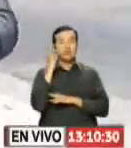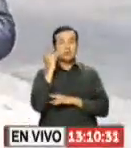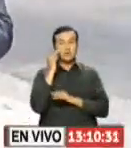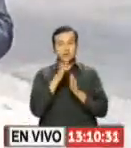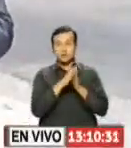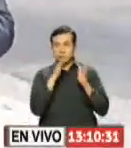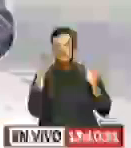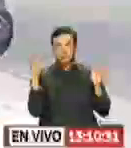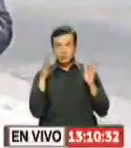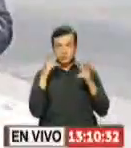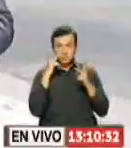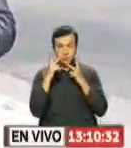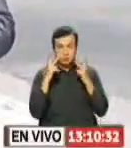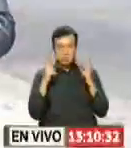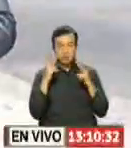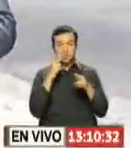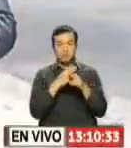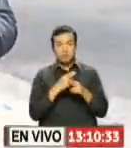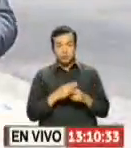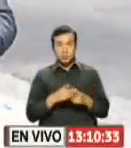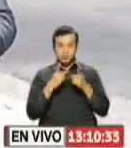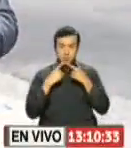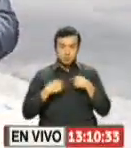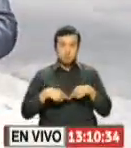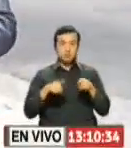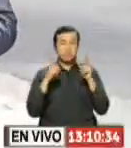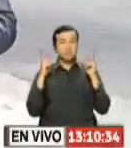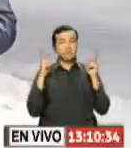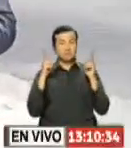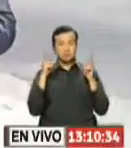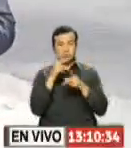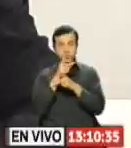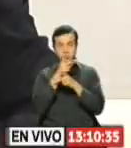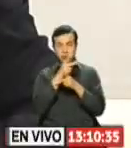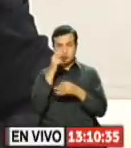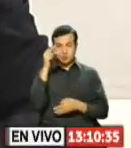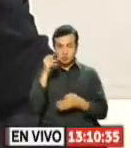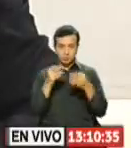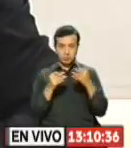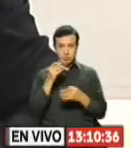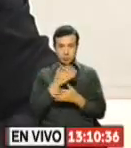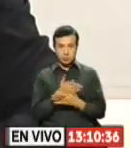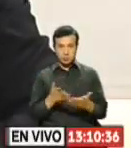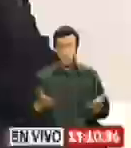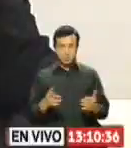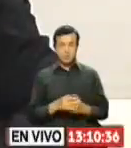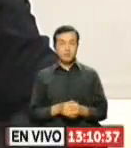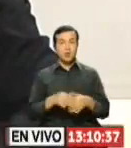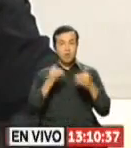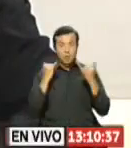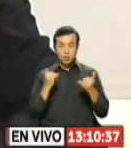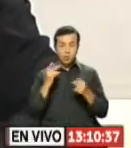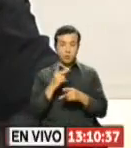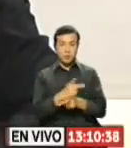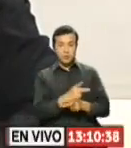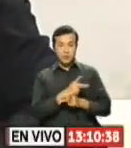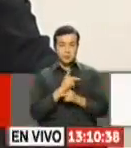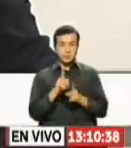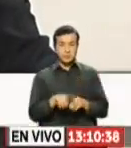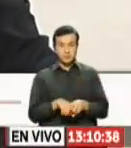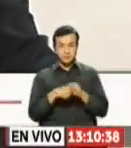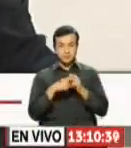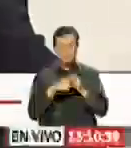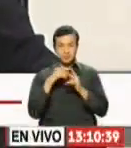para revisar aquellos nombres que fueron enviados para conformar la judicatura. El día de hoy el Consejo podría iniciar